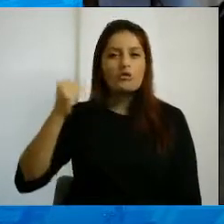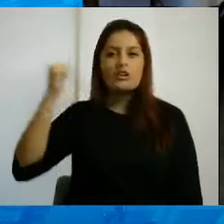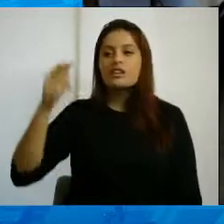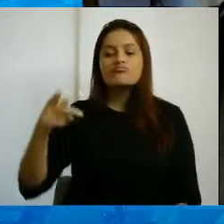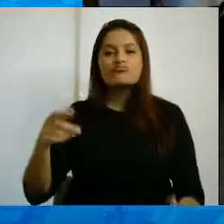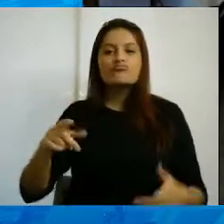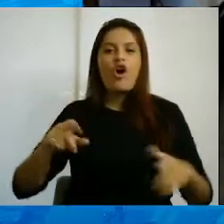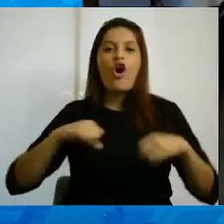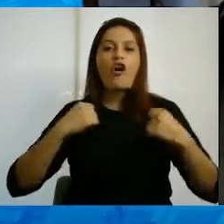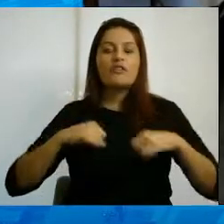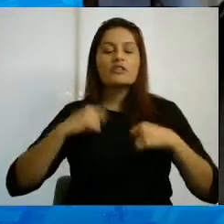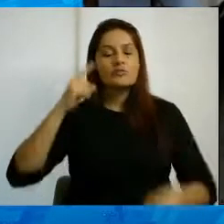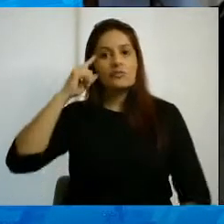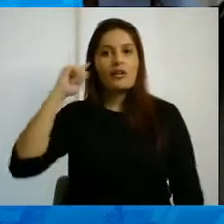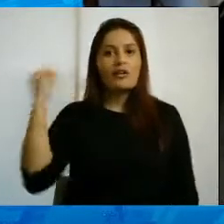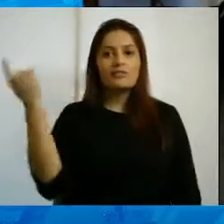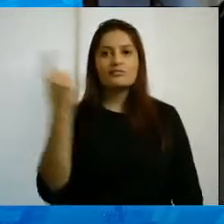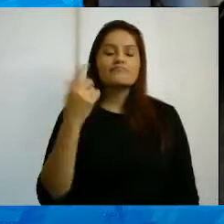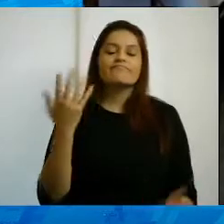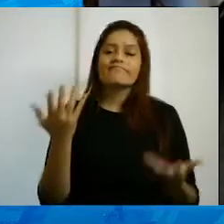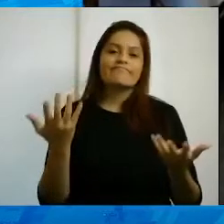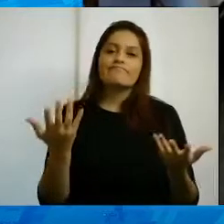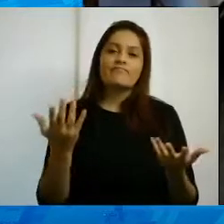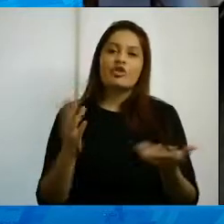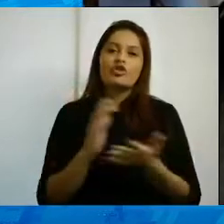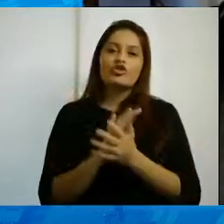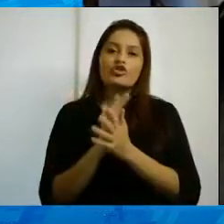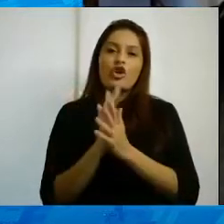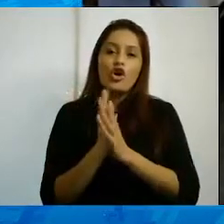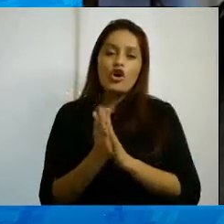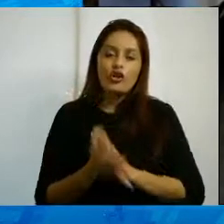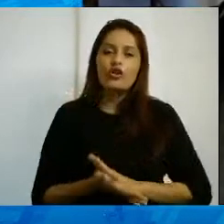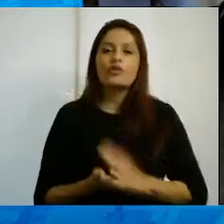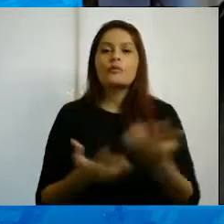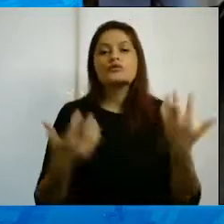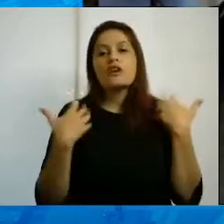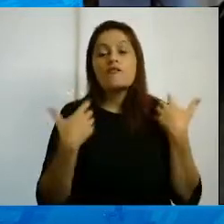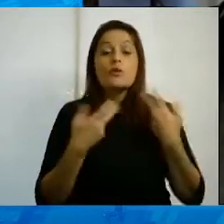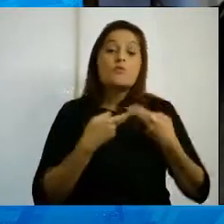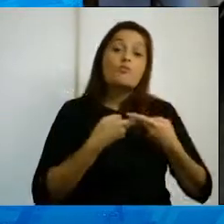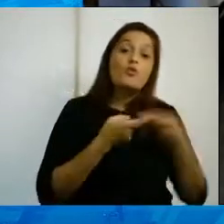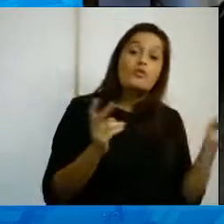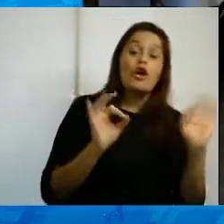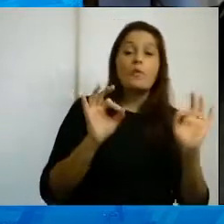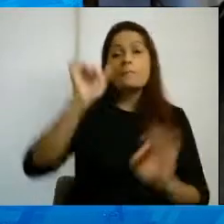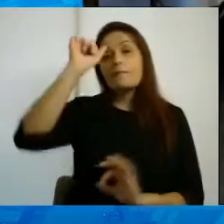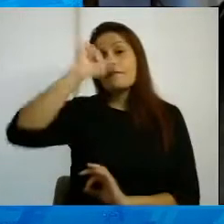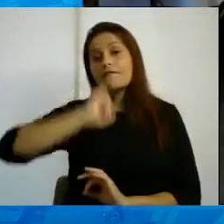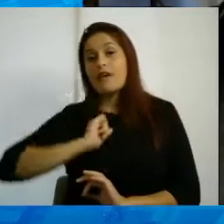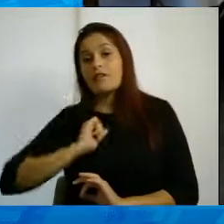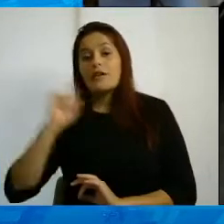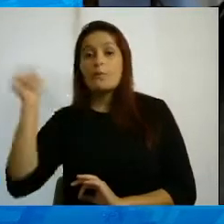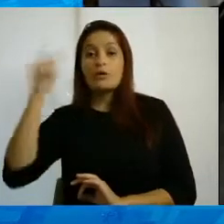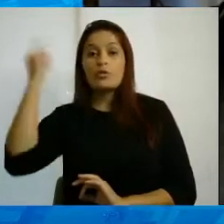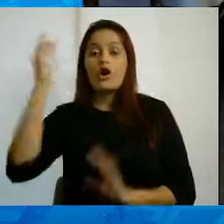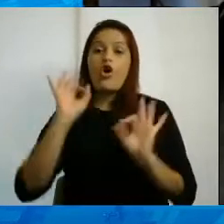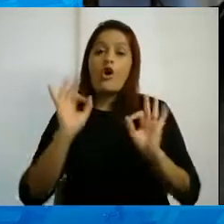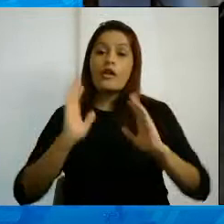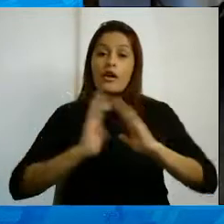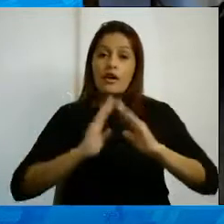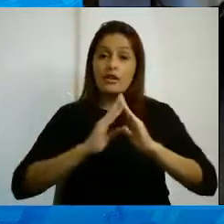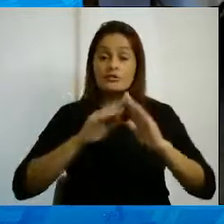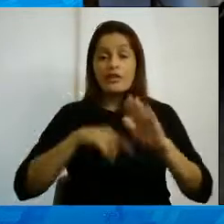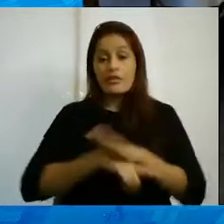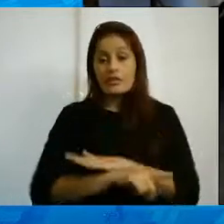que claramente debemos abordar todas las actorías involucradas, tanto públicas, privadas, como también en nuestras casas. Así que